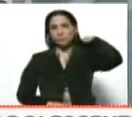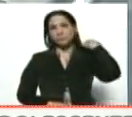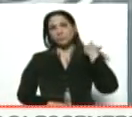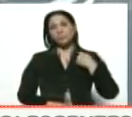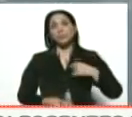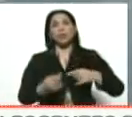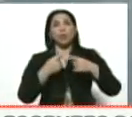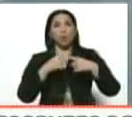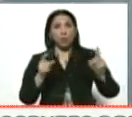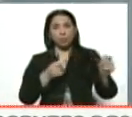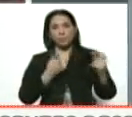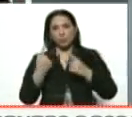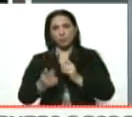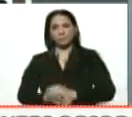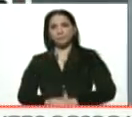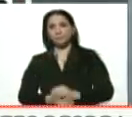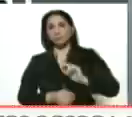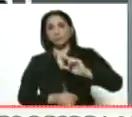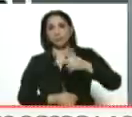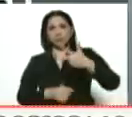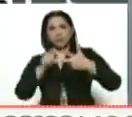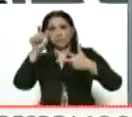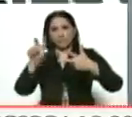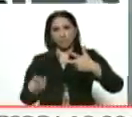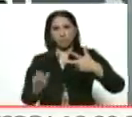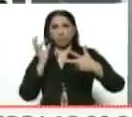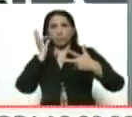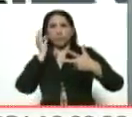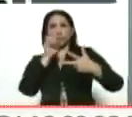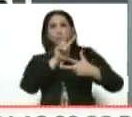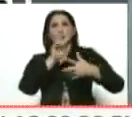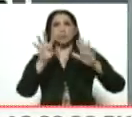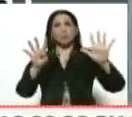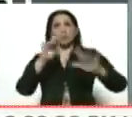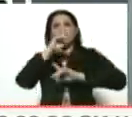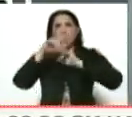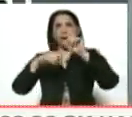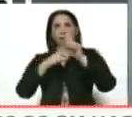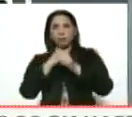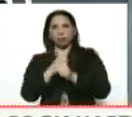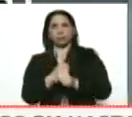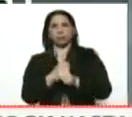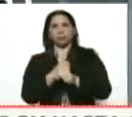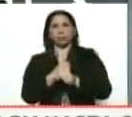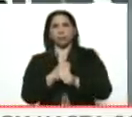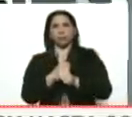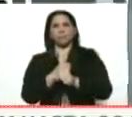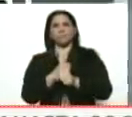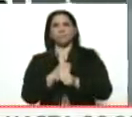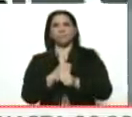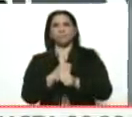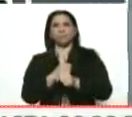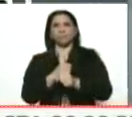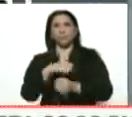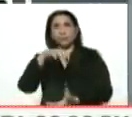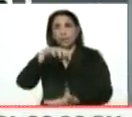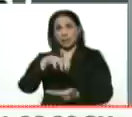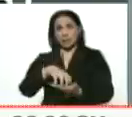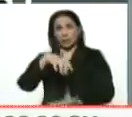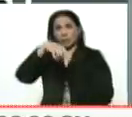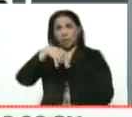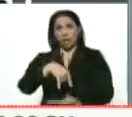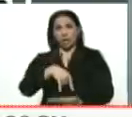caso importado. El tercer caso es una mujer de 29 años de edad, es natural del estado